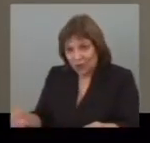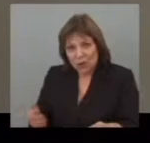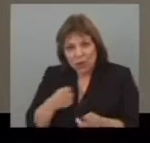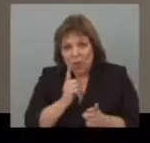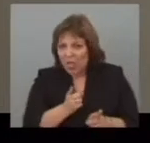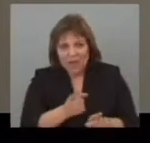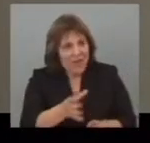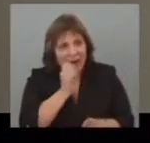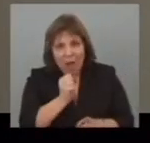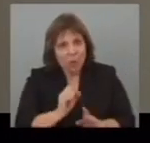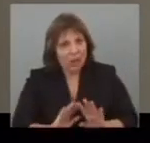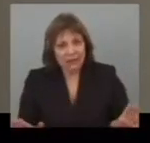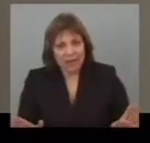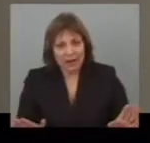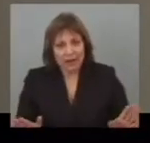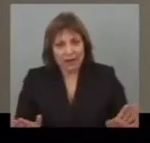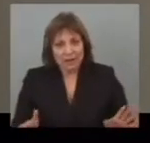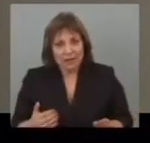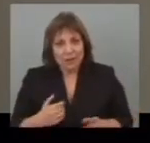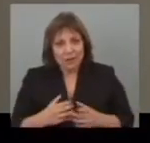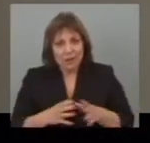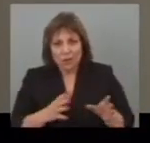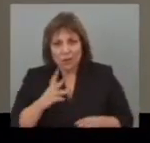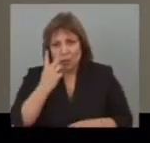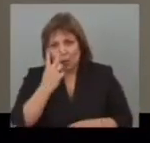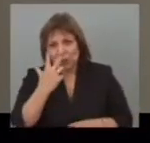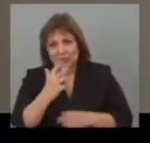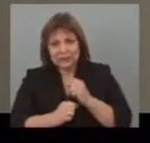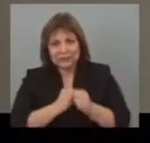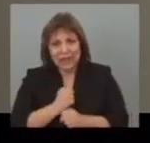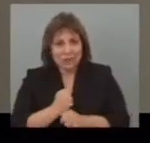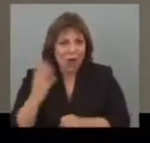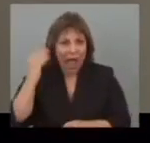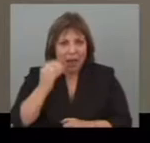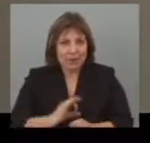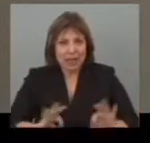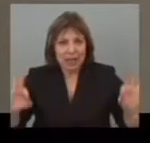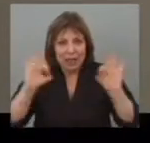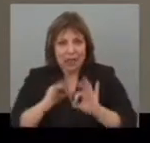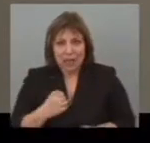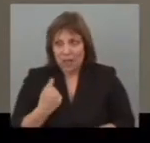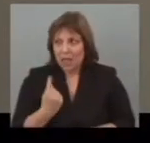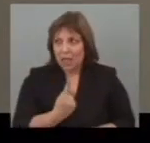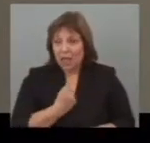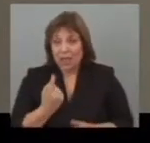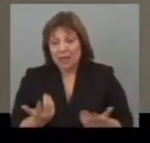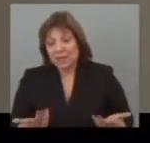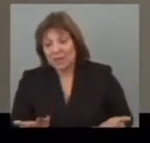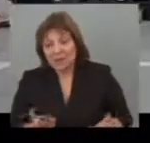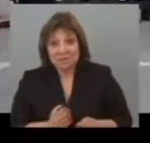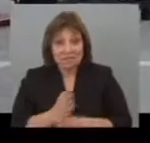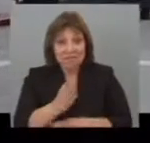aguantar. Y me aislaron, duró como 2 o 3 años que no me hablaron. Pero está, salí